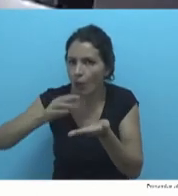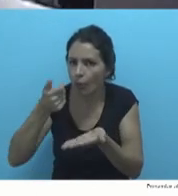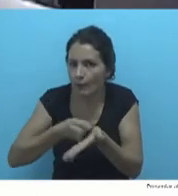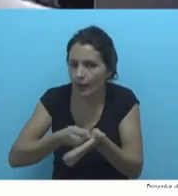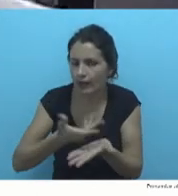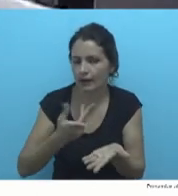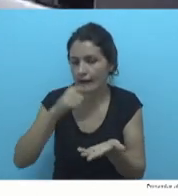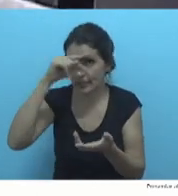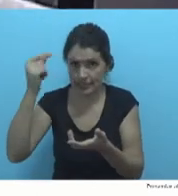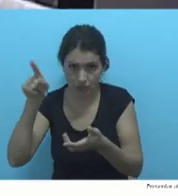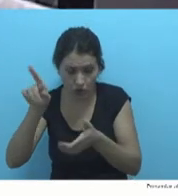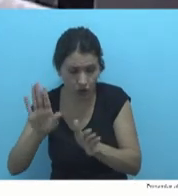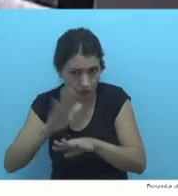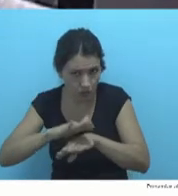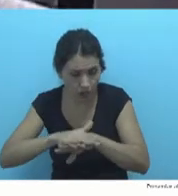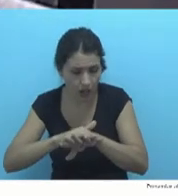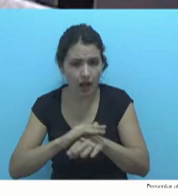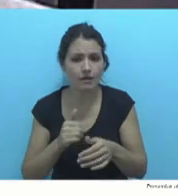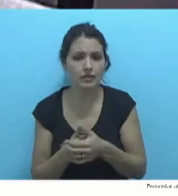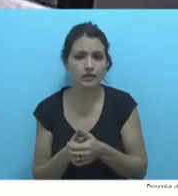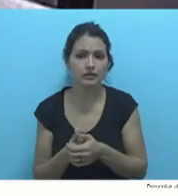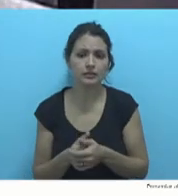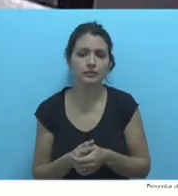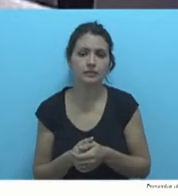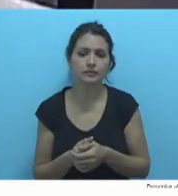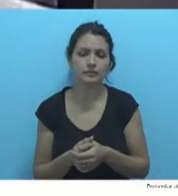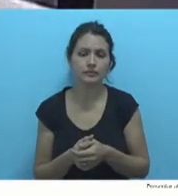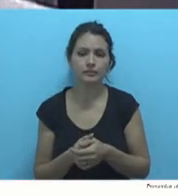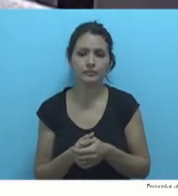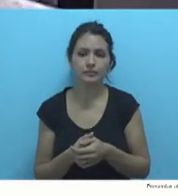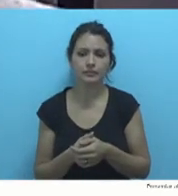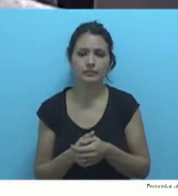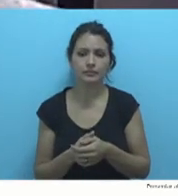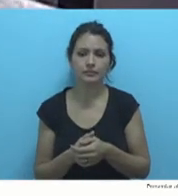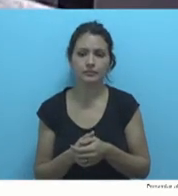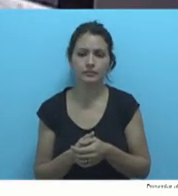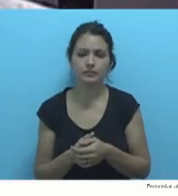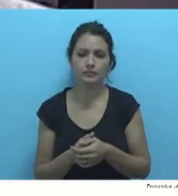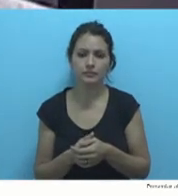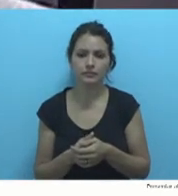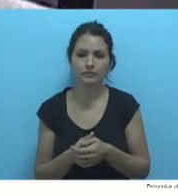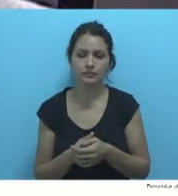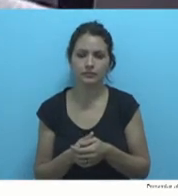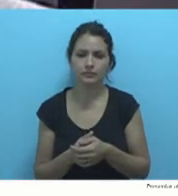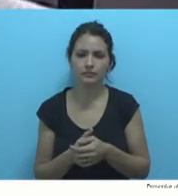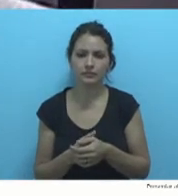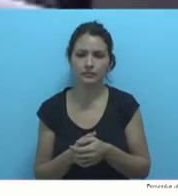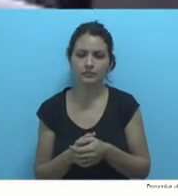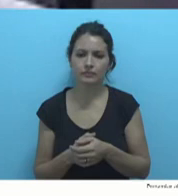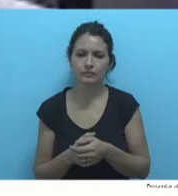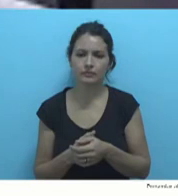marco de la Comisión de Asuntos creo Constitucionales, en el anexo de la Cámara, nos visitó